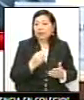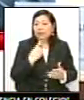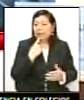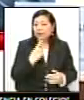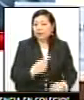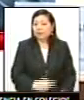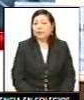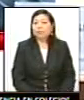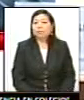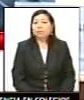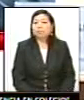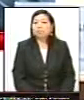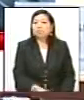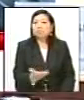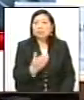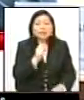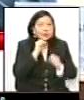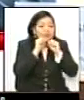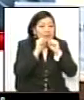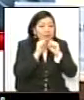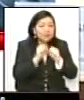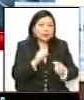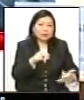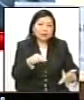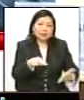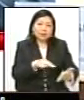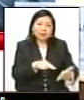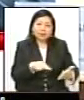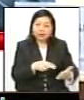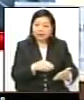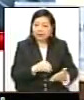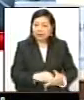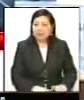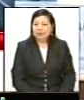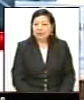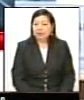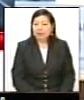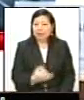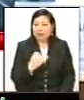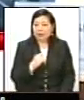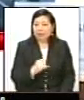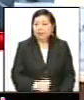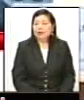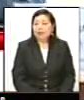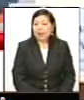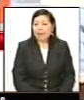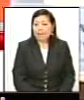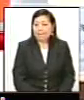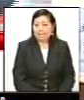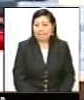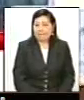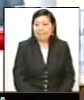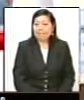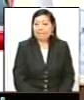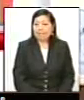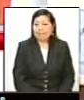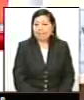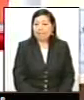denunciado. Se solicita al secretario técnico dar lectura a la parte pertinente del informe de calificación.